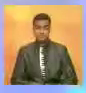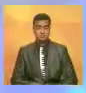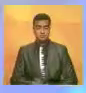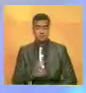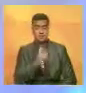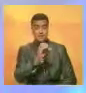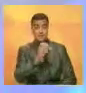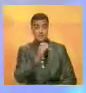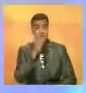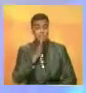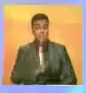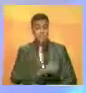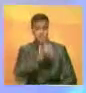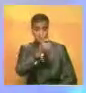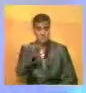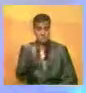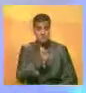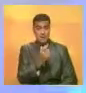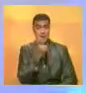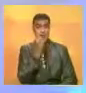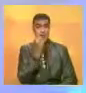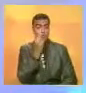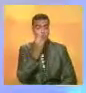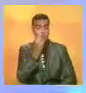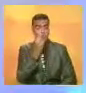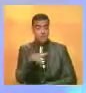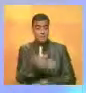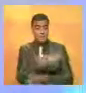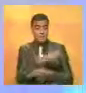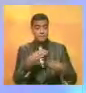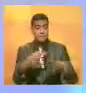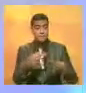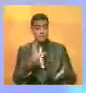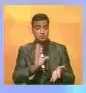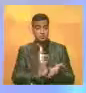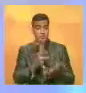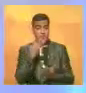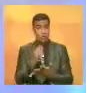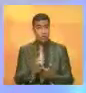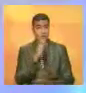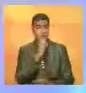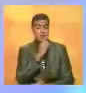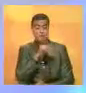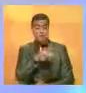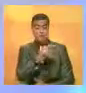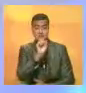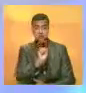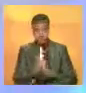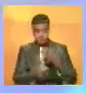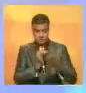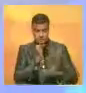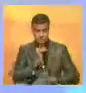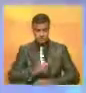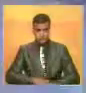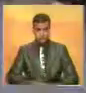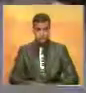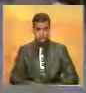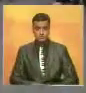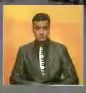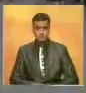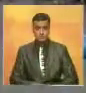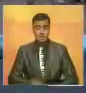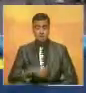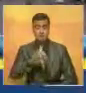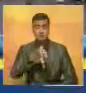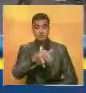De 10 impactos de proyectil asesinaron a un hombre en plena vía pública de la ciudad de Cumaná. Joan Natalie Ceballos tiene los detalles. ¿Cómo